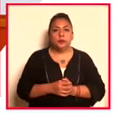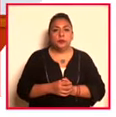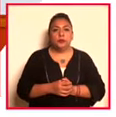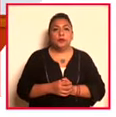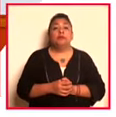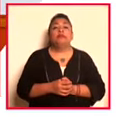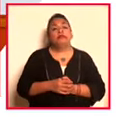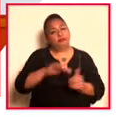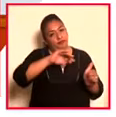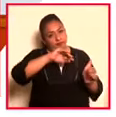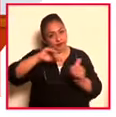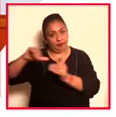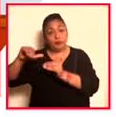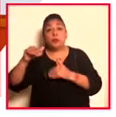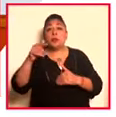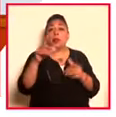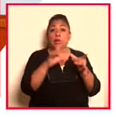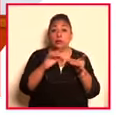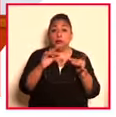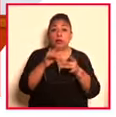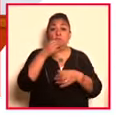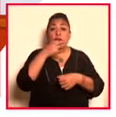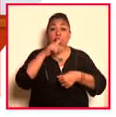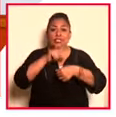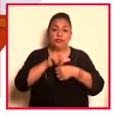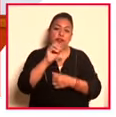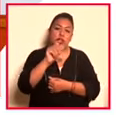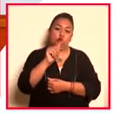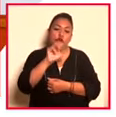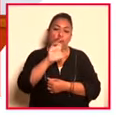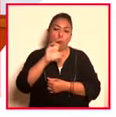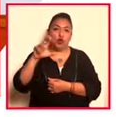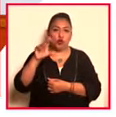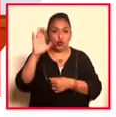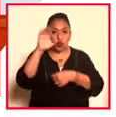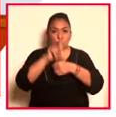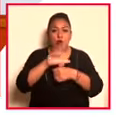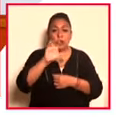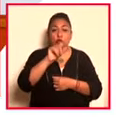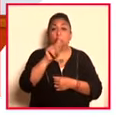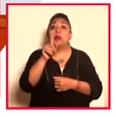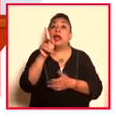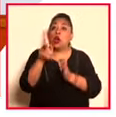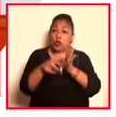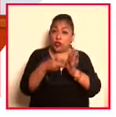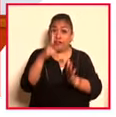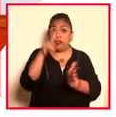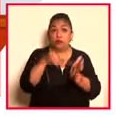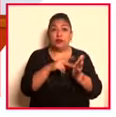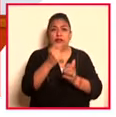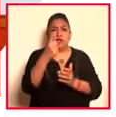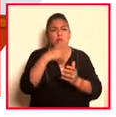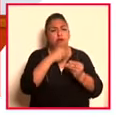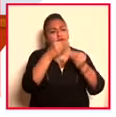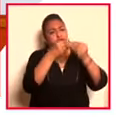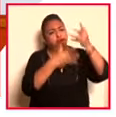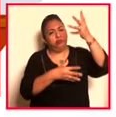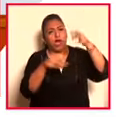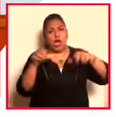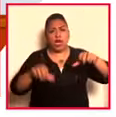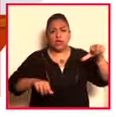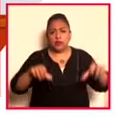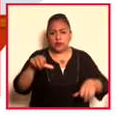En otra información les platicamos que el Festival Otoño Cultural Cozumel regresa este 2021 con un amplio catálogo de actividades que